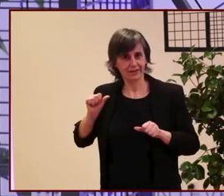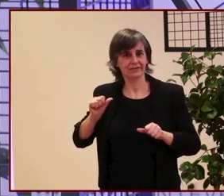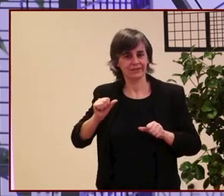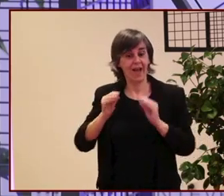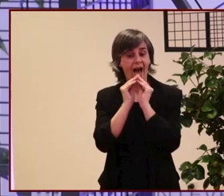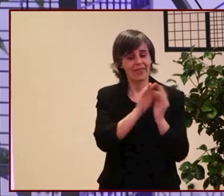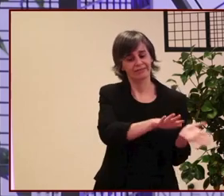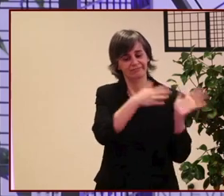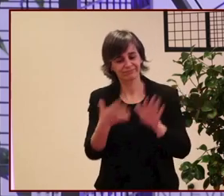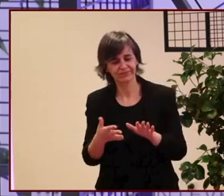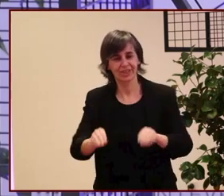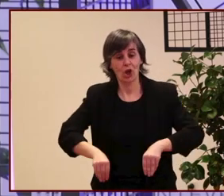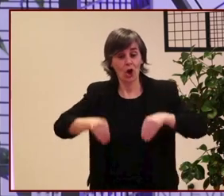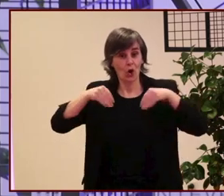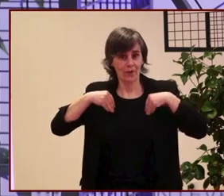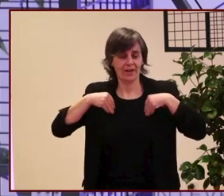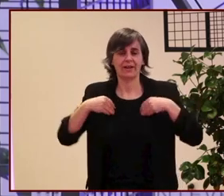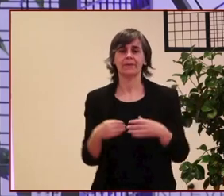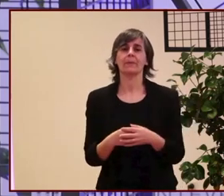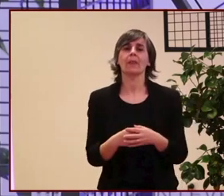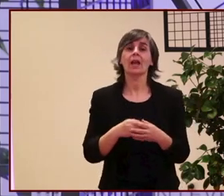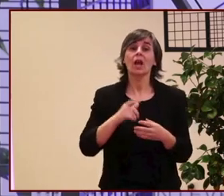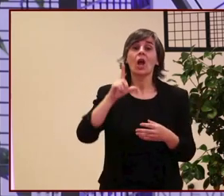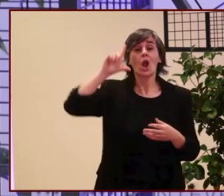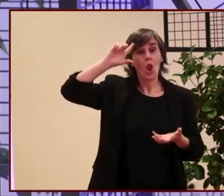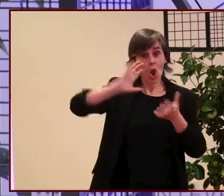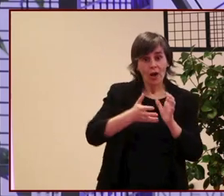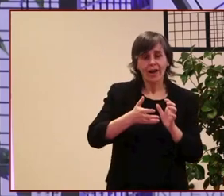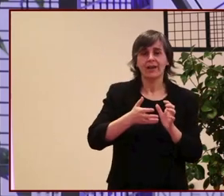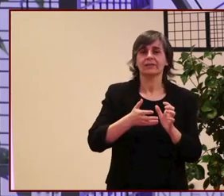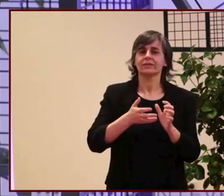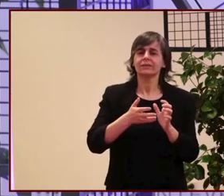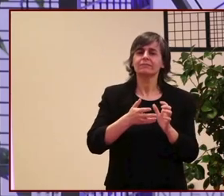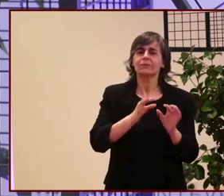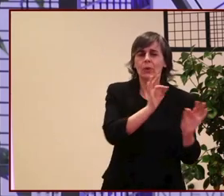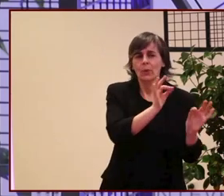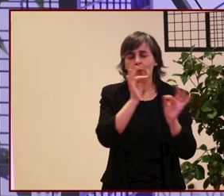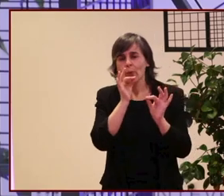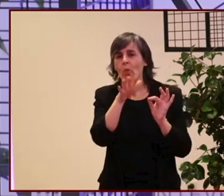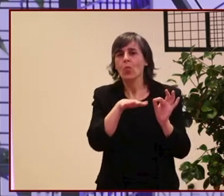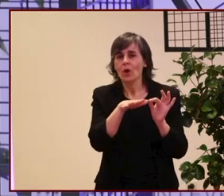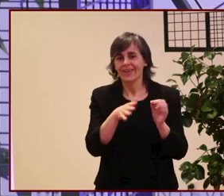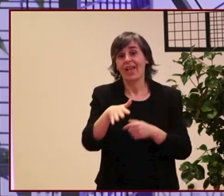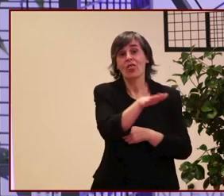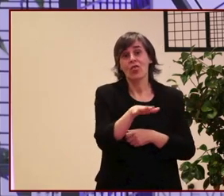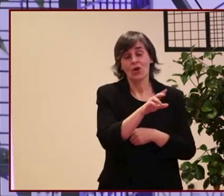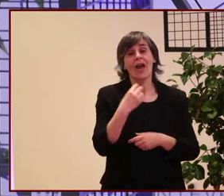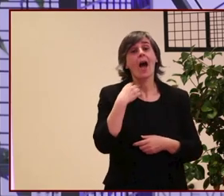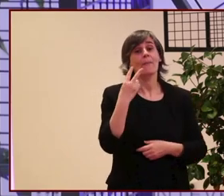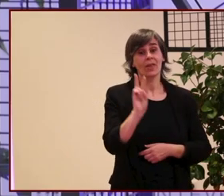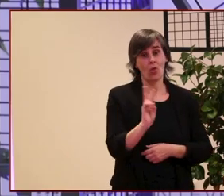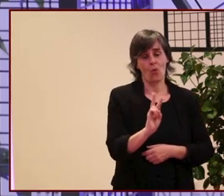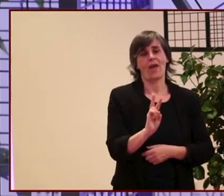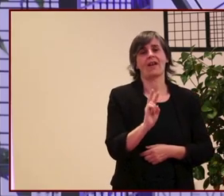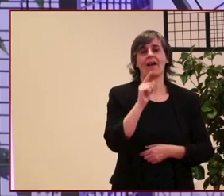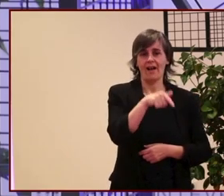locas hace referencia al nombre de los abuelos del campo larense de venezuela que daban cobija que daban las